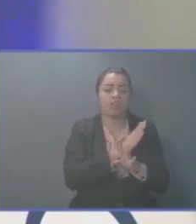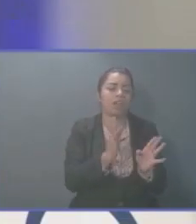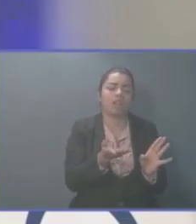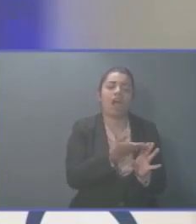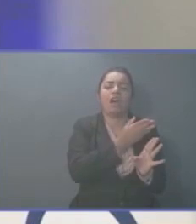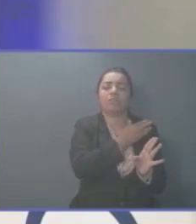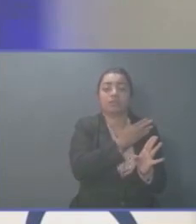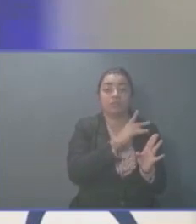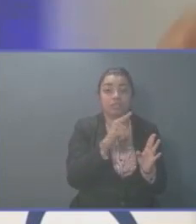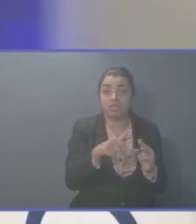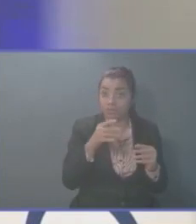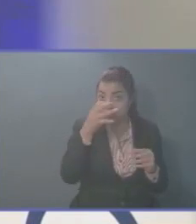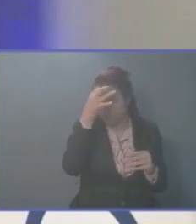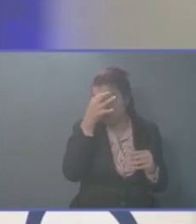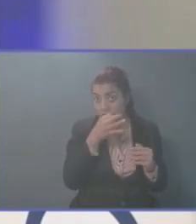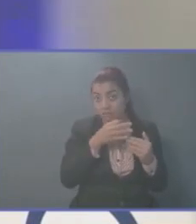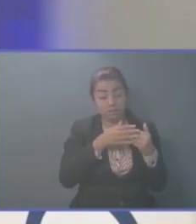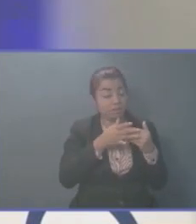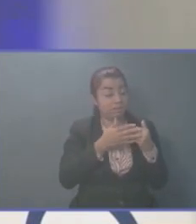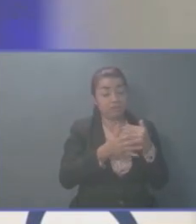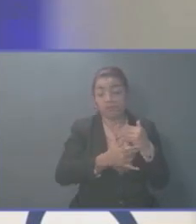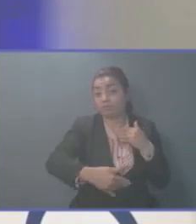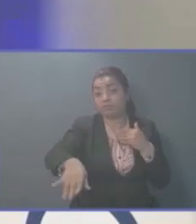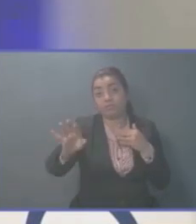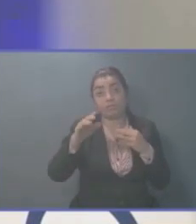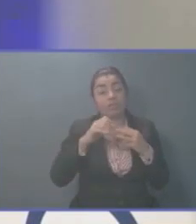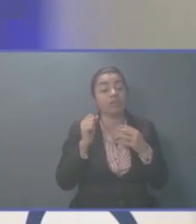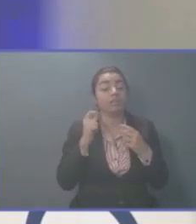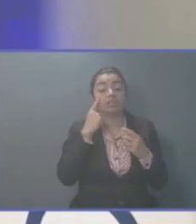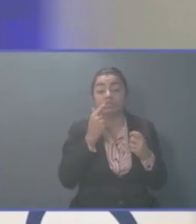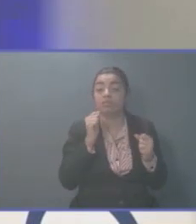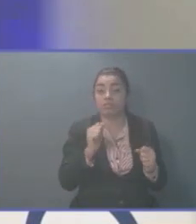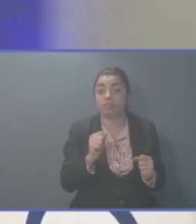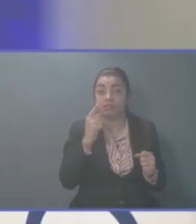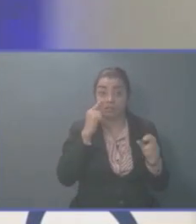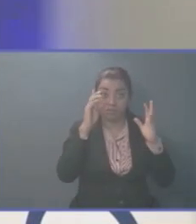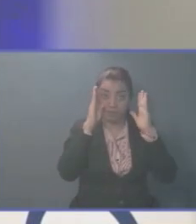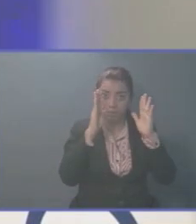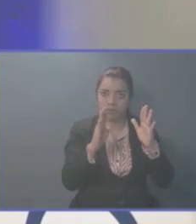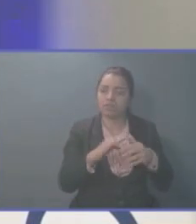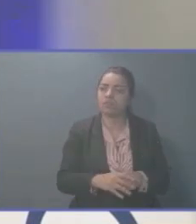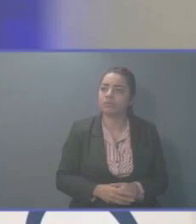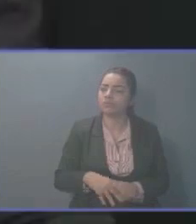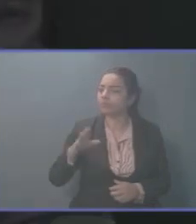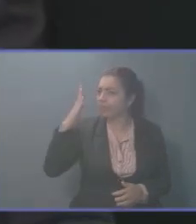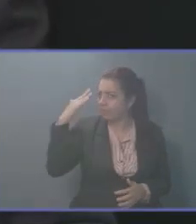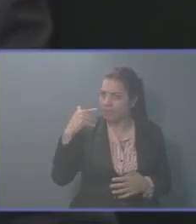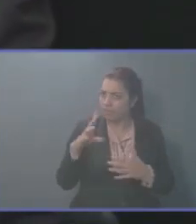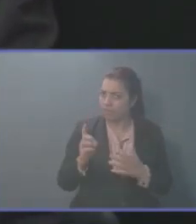No, esto tiene una serie de repercusiones y es a las que le debemos también prestar atención. Diputada, este